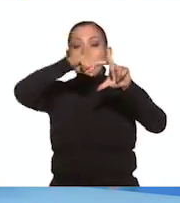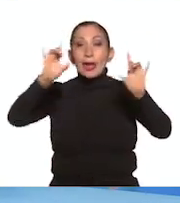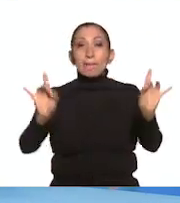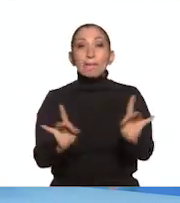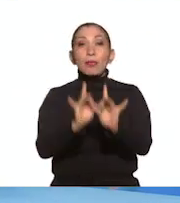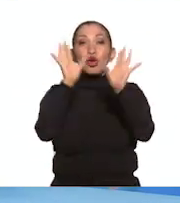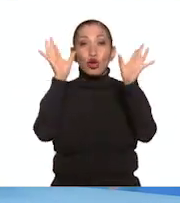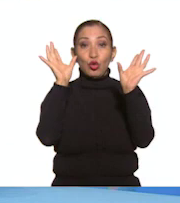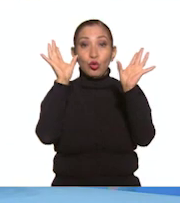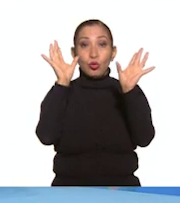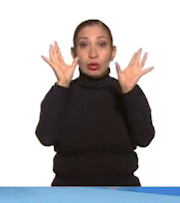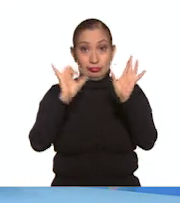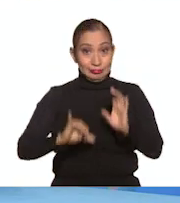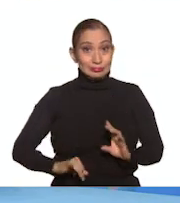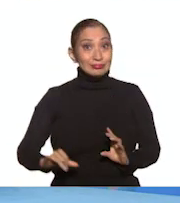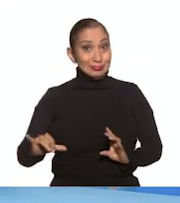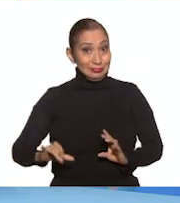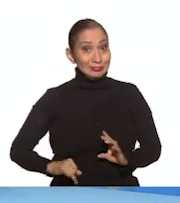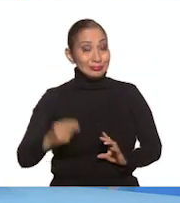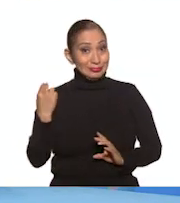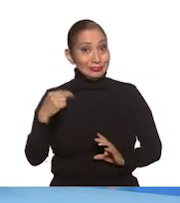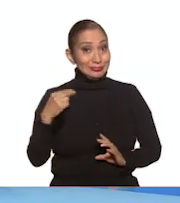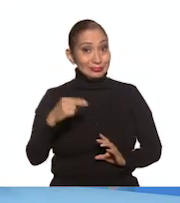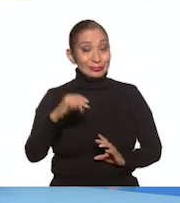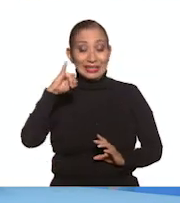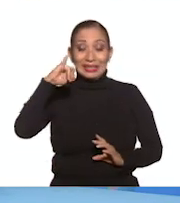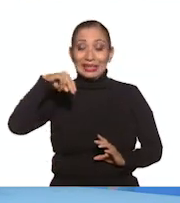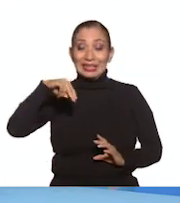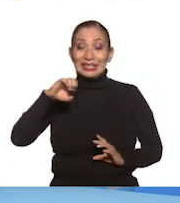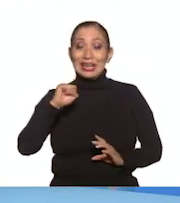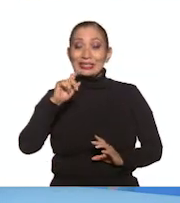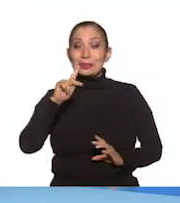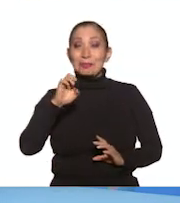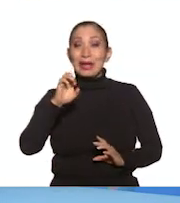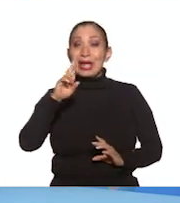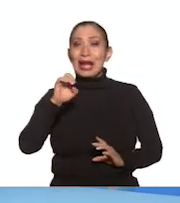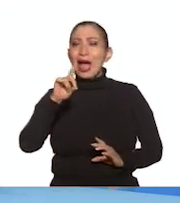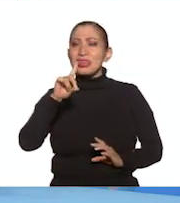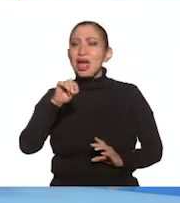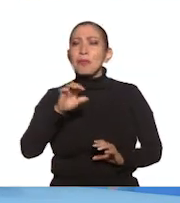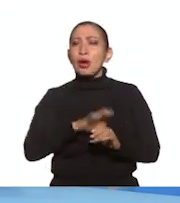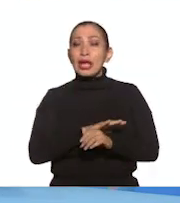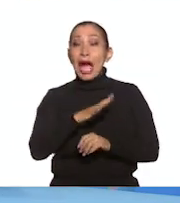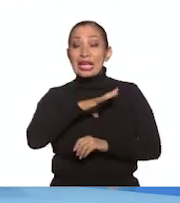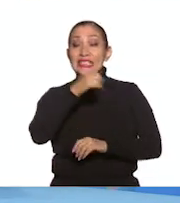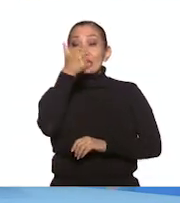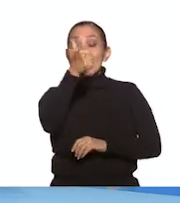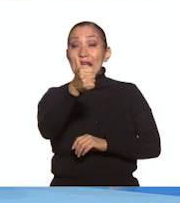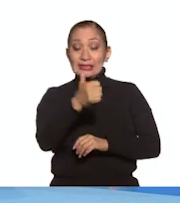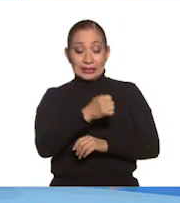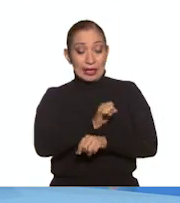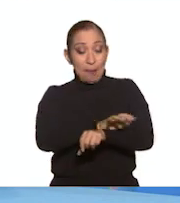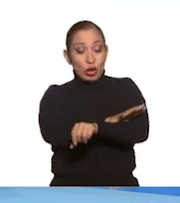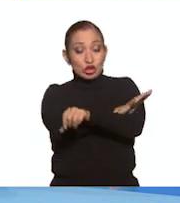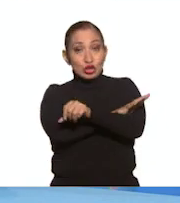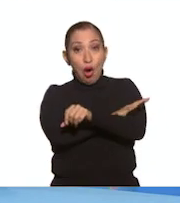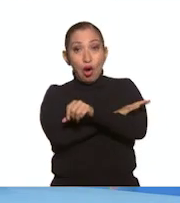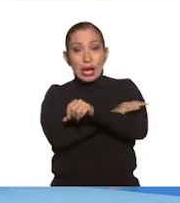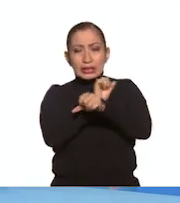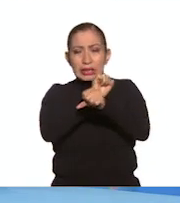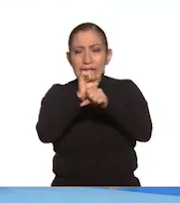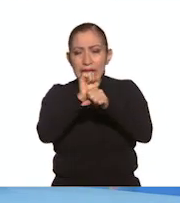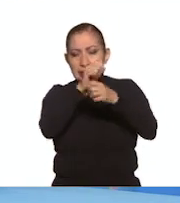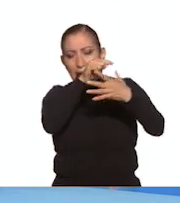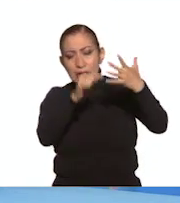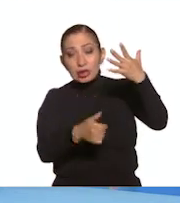Inesperada. Interesante el nombre, ¿verdad? Bueno, en ella se encontrarán las 6 emociones básicas representadas con